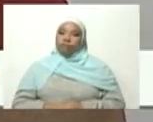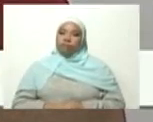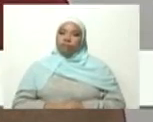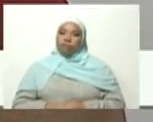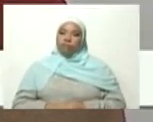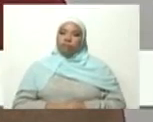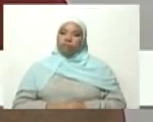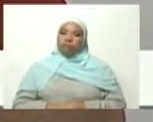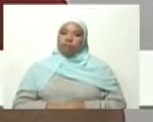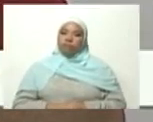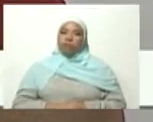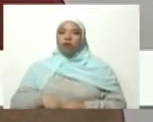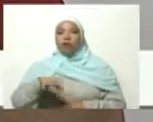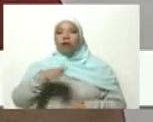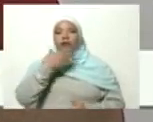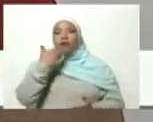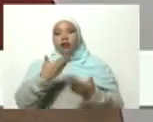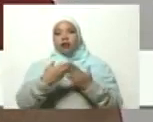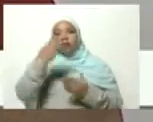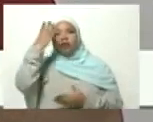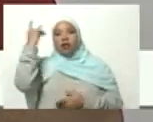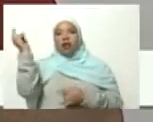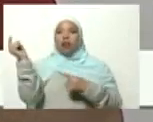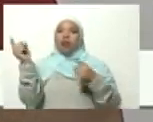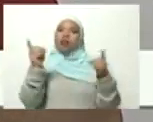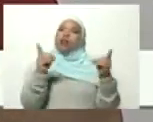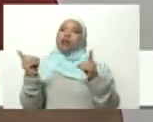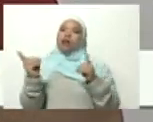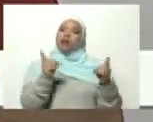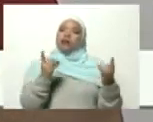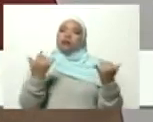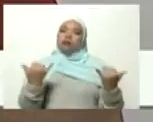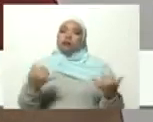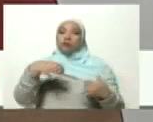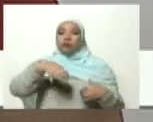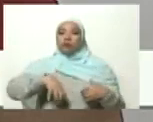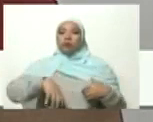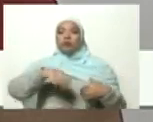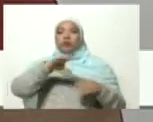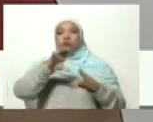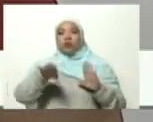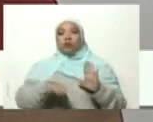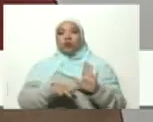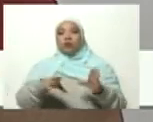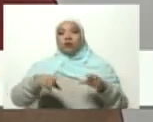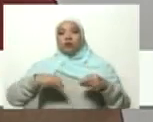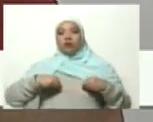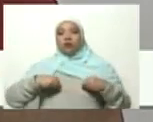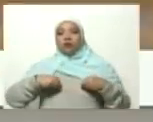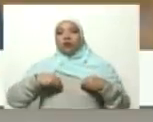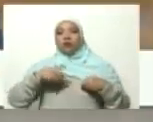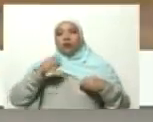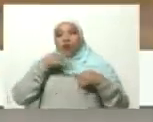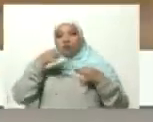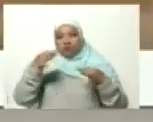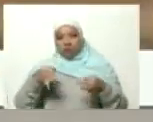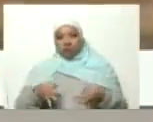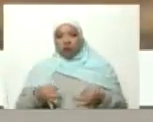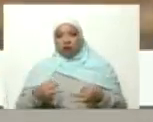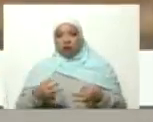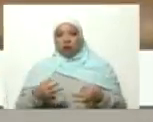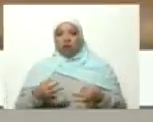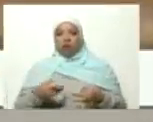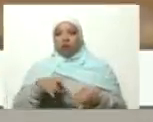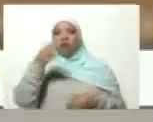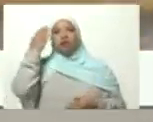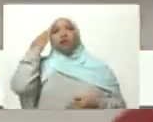No es que esto es gracias al diálogo. No, no, es que esta Constitución, si la oposición reconociera esta Constitución, de verdad,